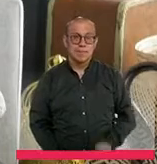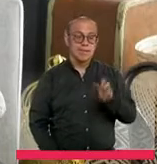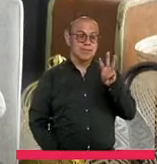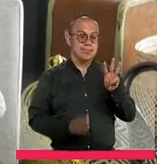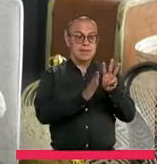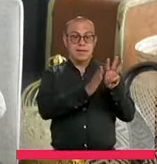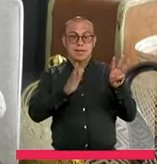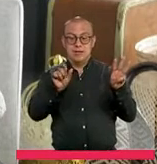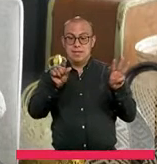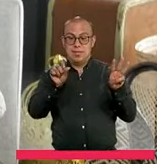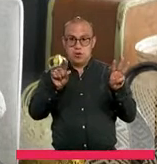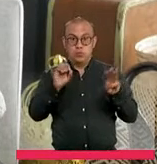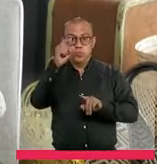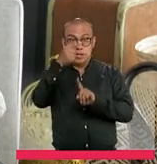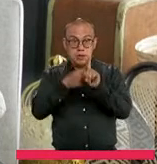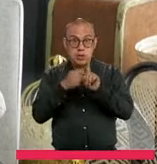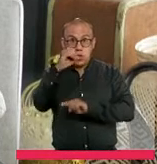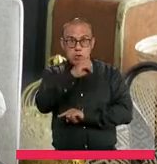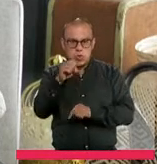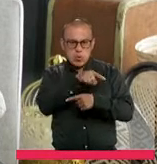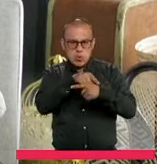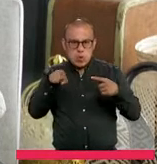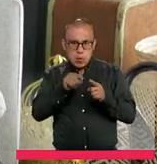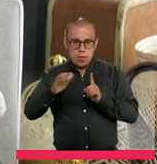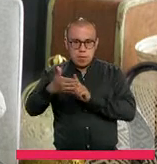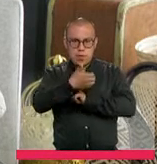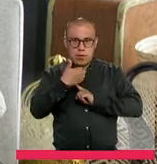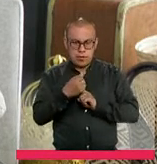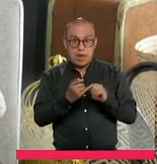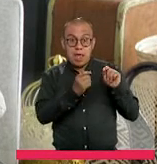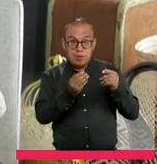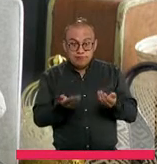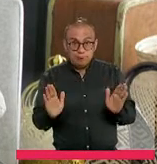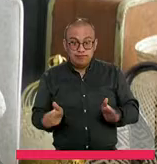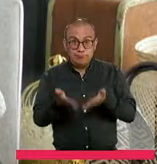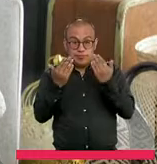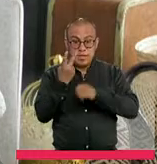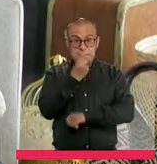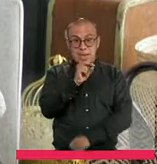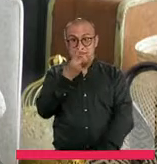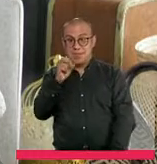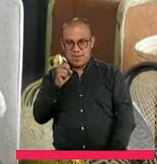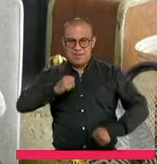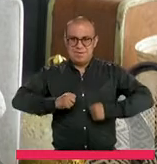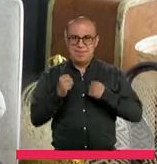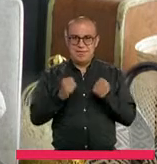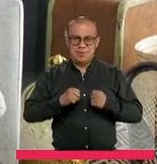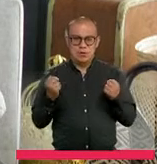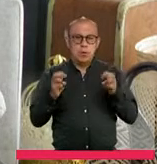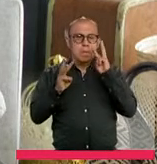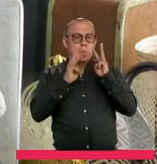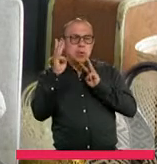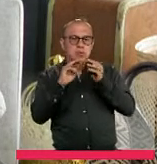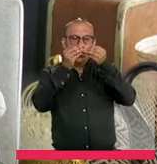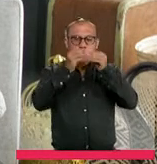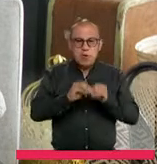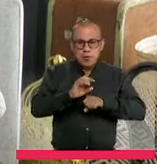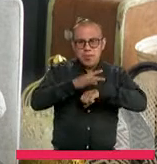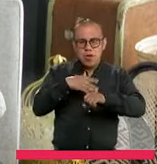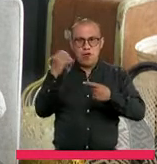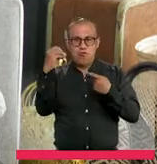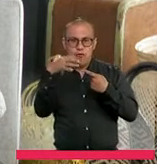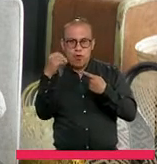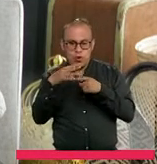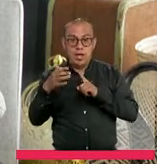3 al 11 de octubre se realizará la Semana Distrital de Protección y Bienestar Animal 2020 en Bogotá. Museo virtual, lanzamientos,